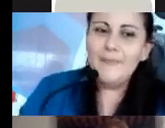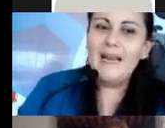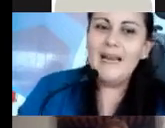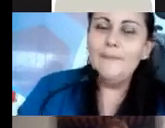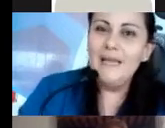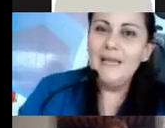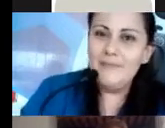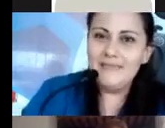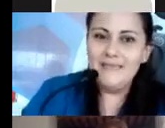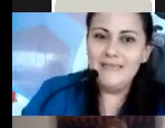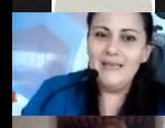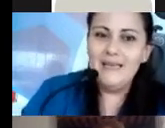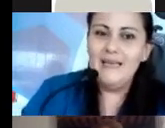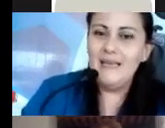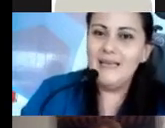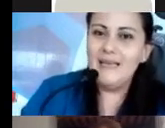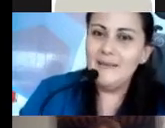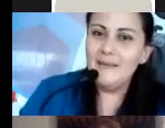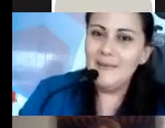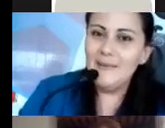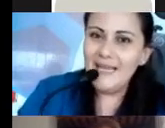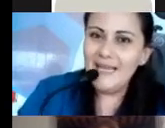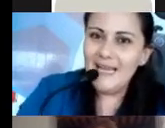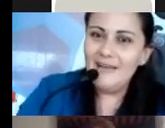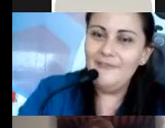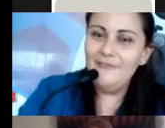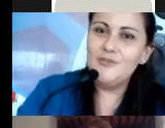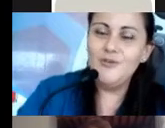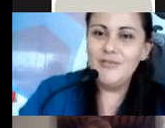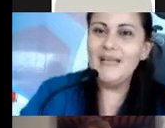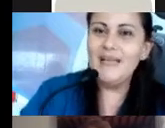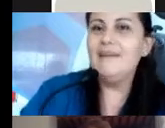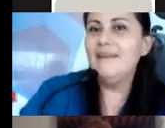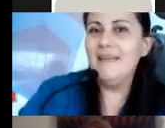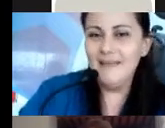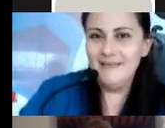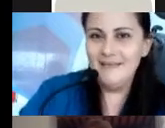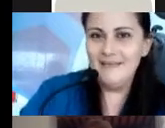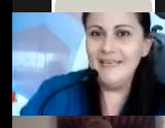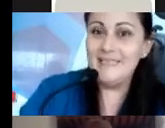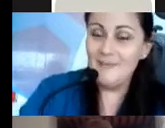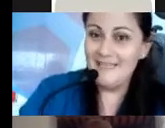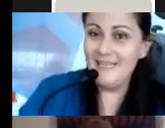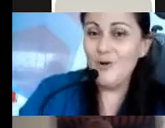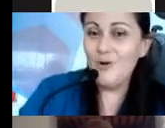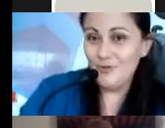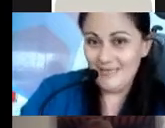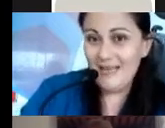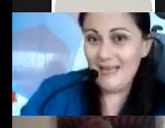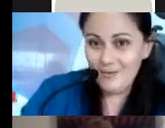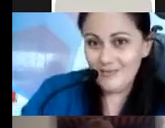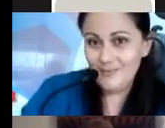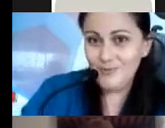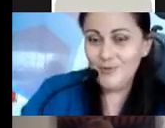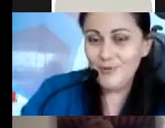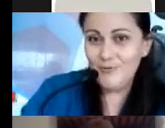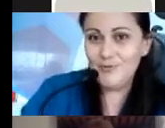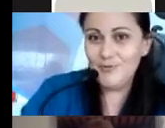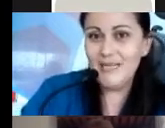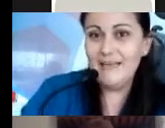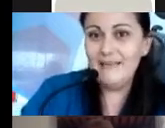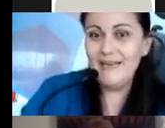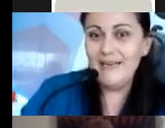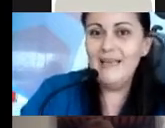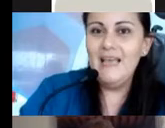difícil para la pelvis que mantenga la flexión de la cadera y que se mantenga cortado ese músculo flexor